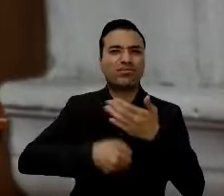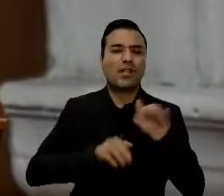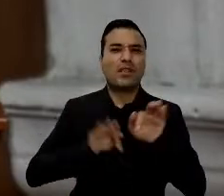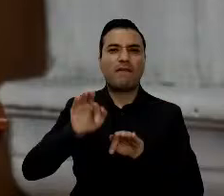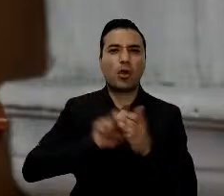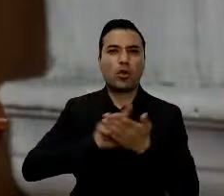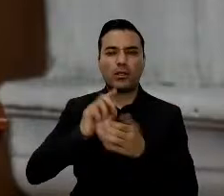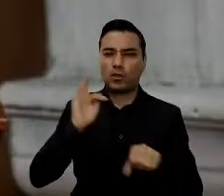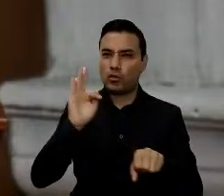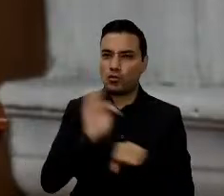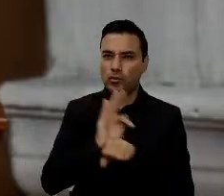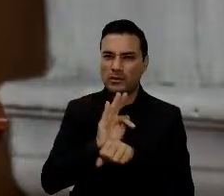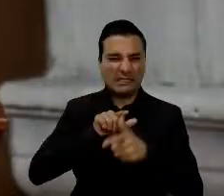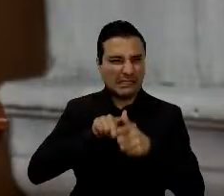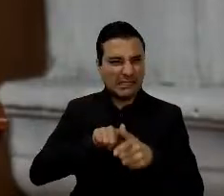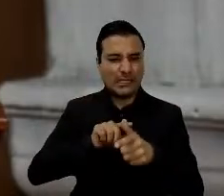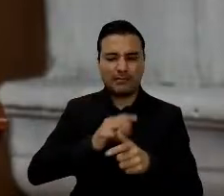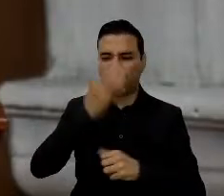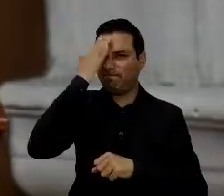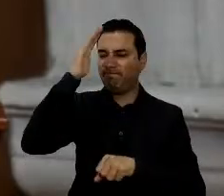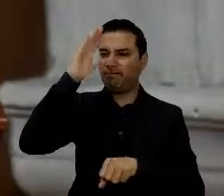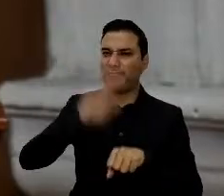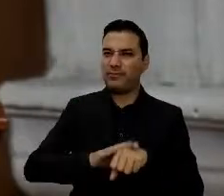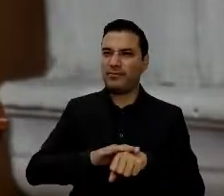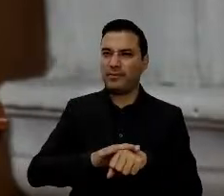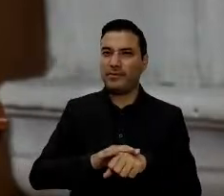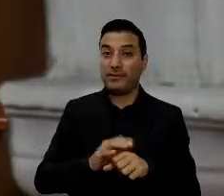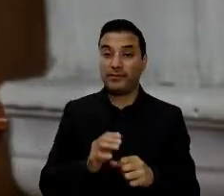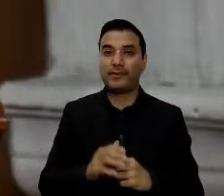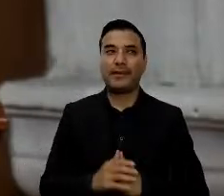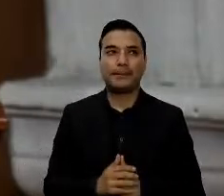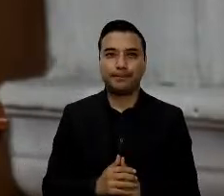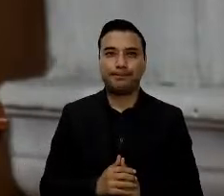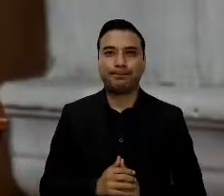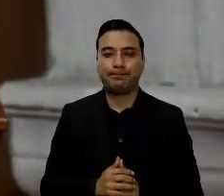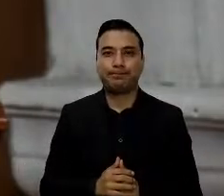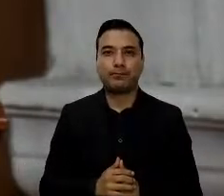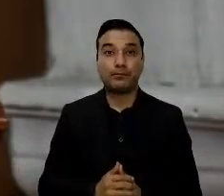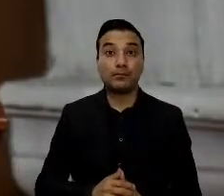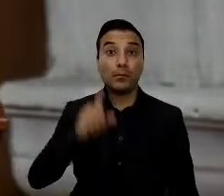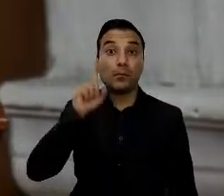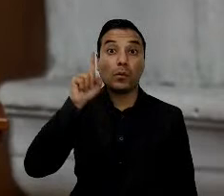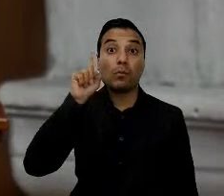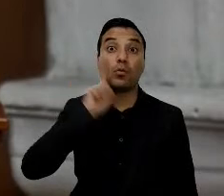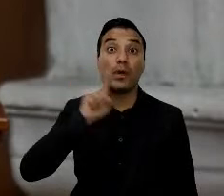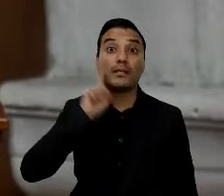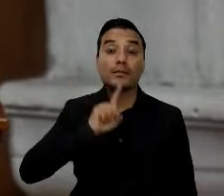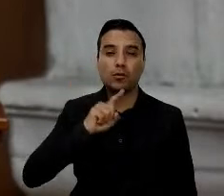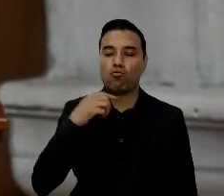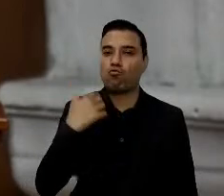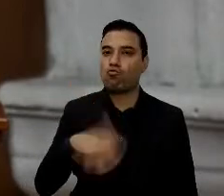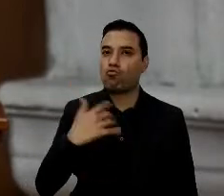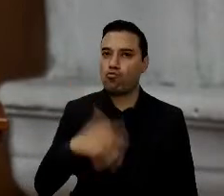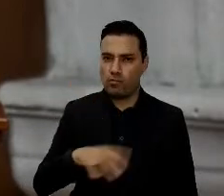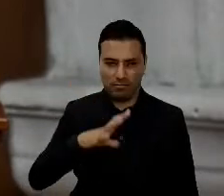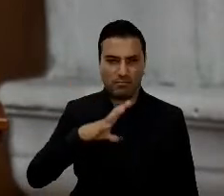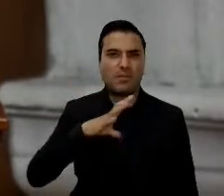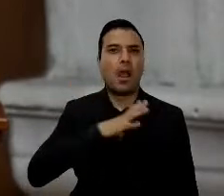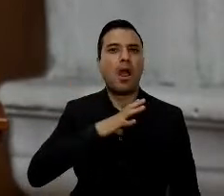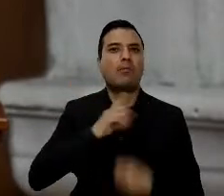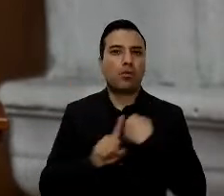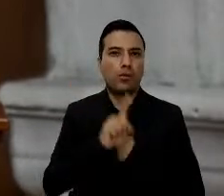que aún nuestra sociedad se topa en la realidad mujeres sin duda alguna Tenemos un gran reto